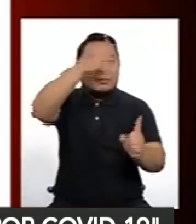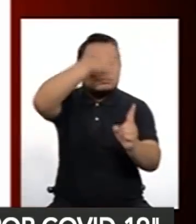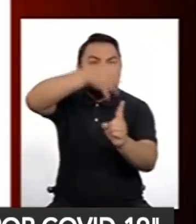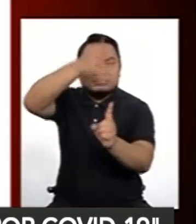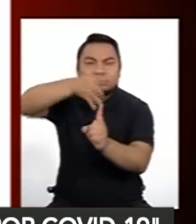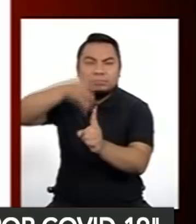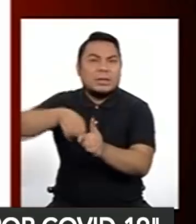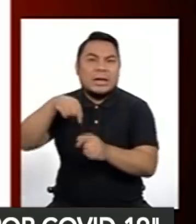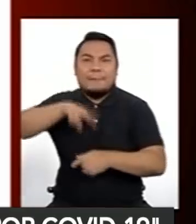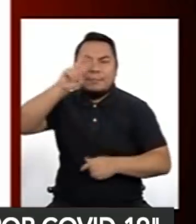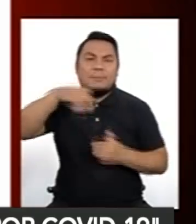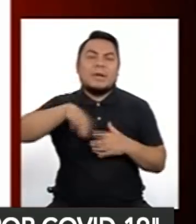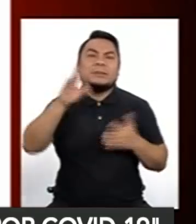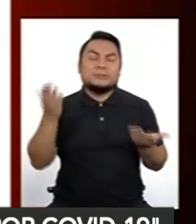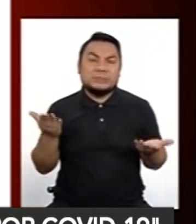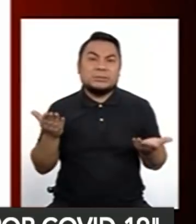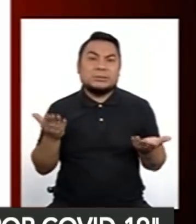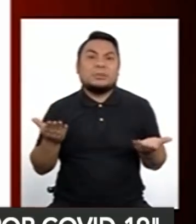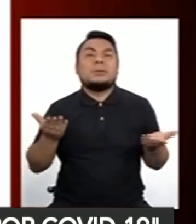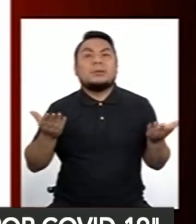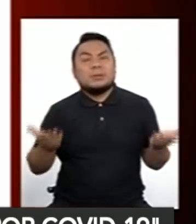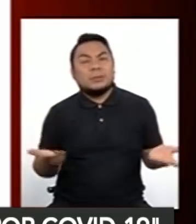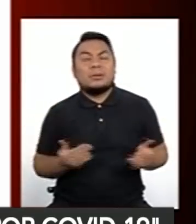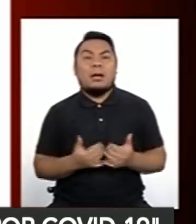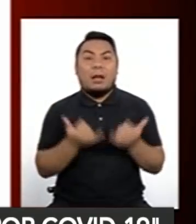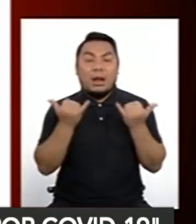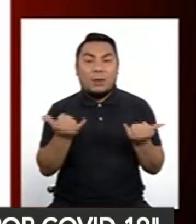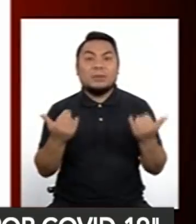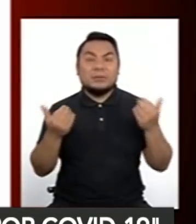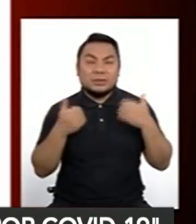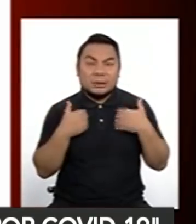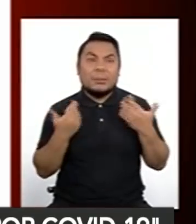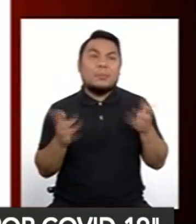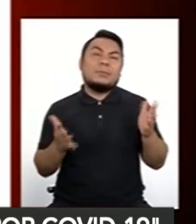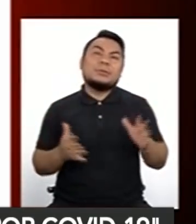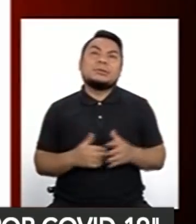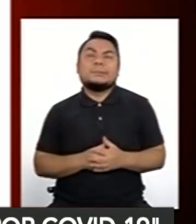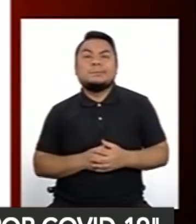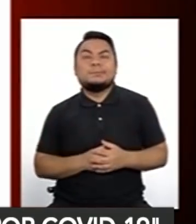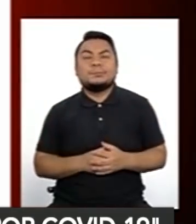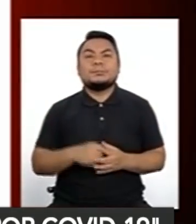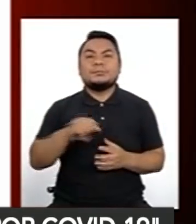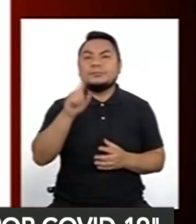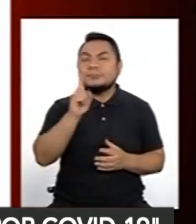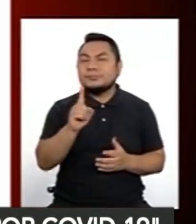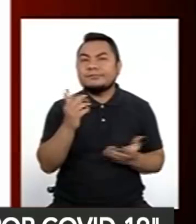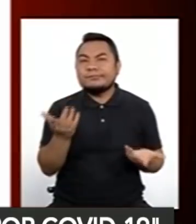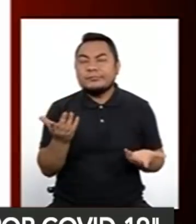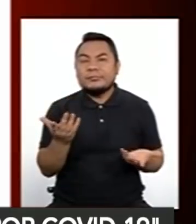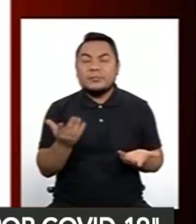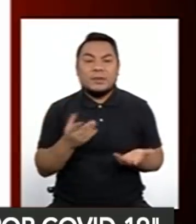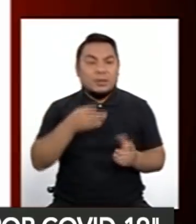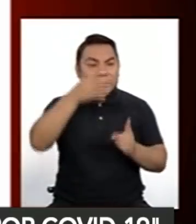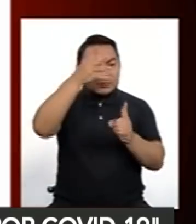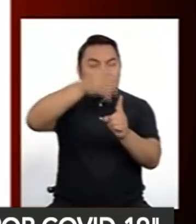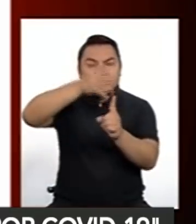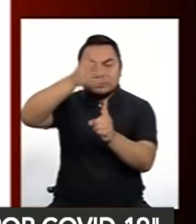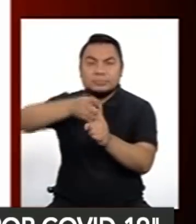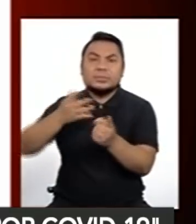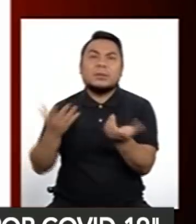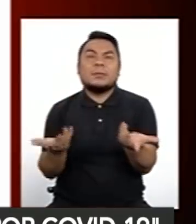mantener la misma tendencia de pruebas y ahora tendríamos quizás una